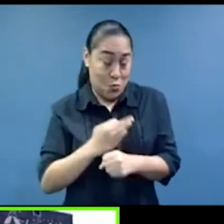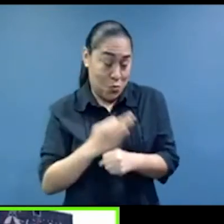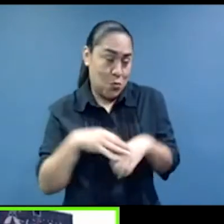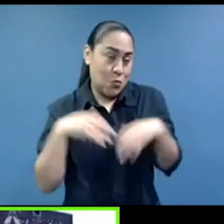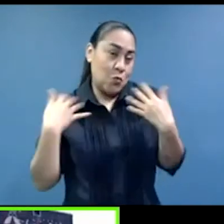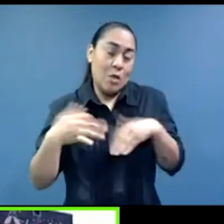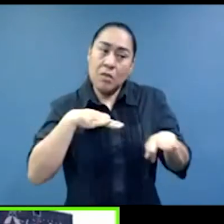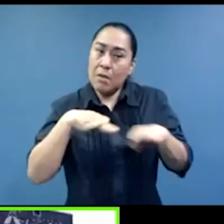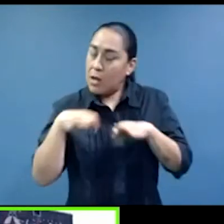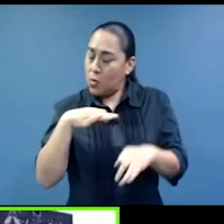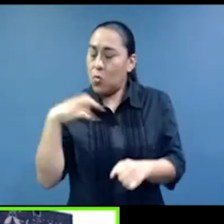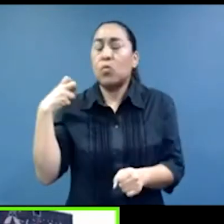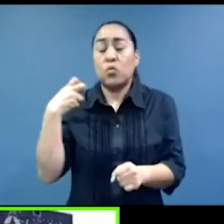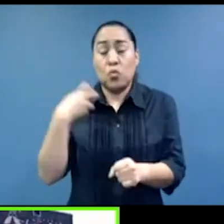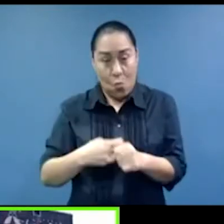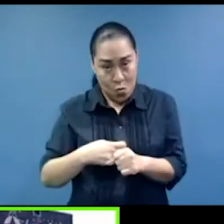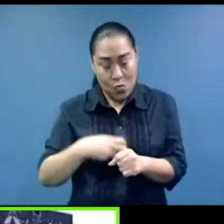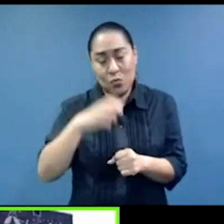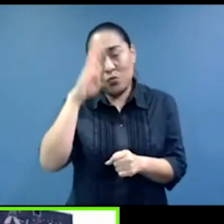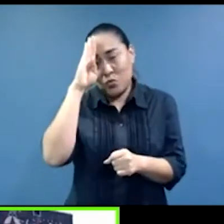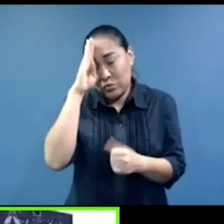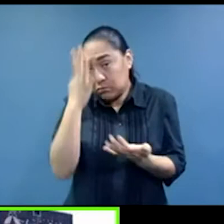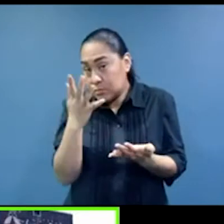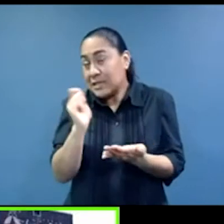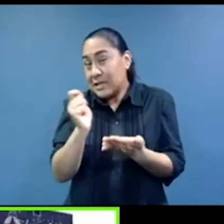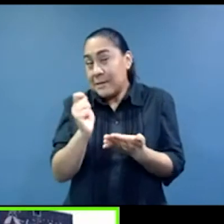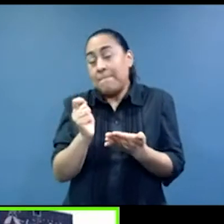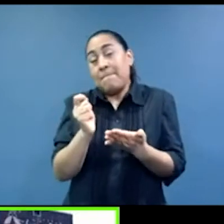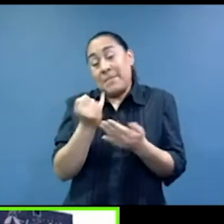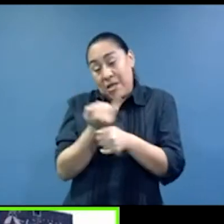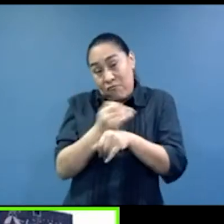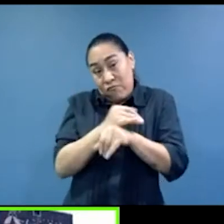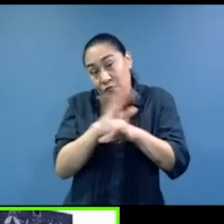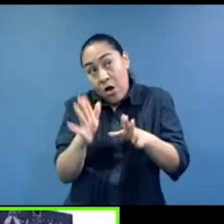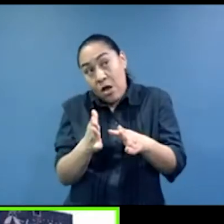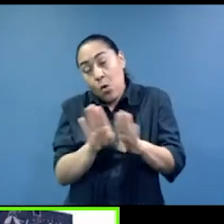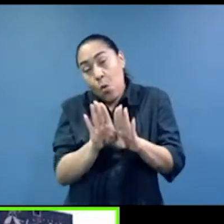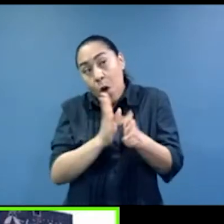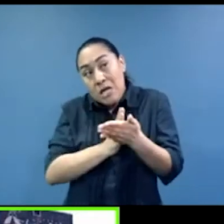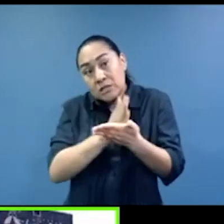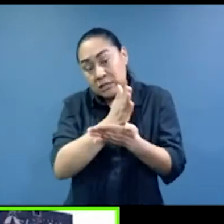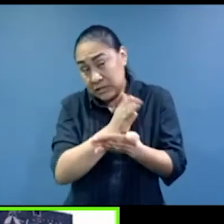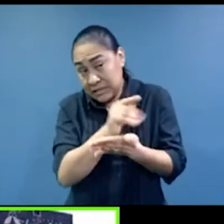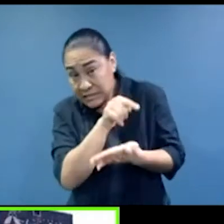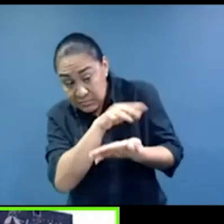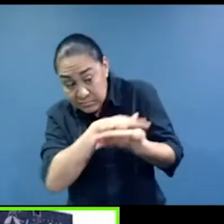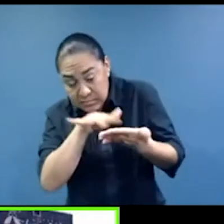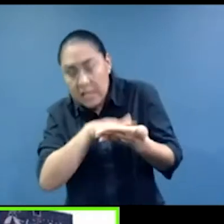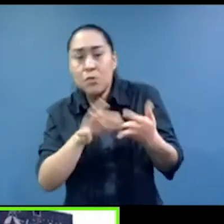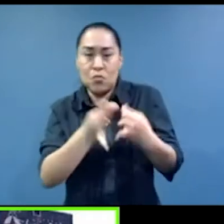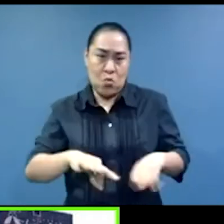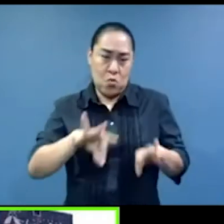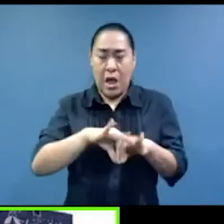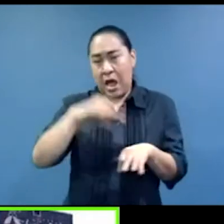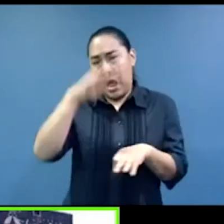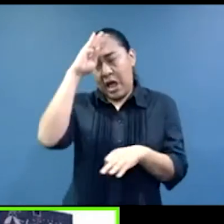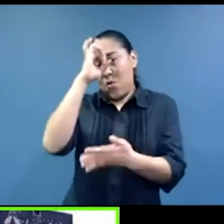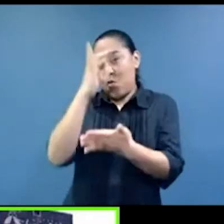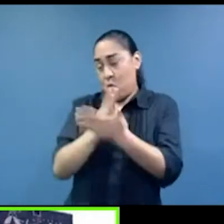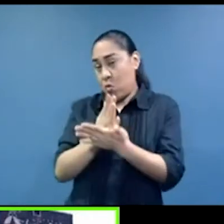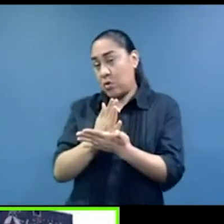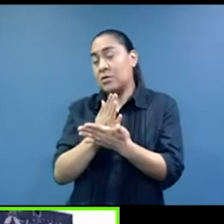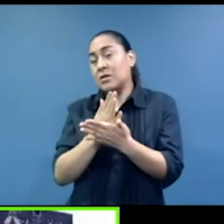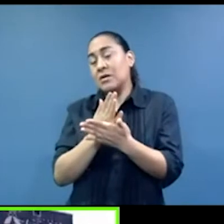¿no? Porque el acceso a la información es importante, pero yo pienso que no solamente es el acceso para quienes vayan a hacer la